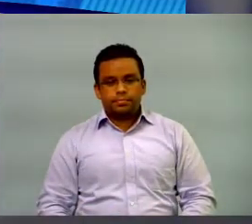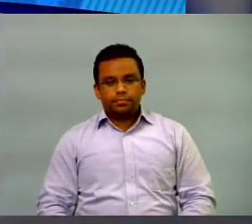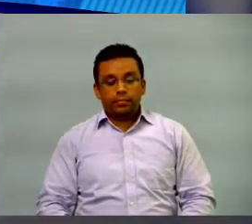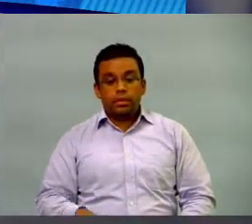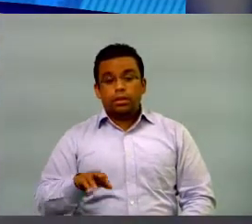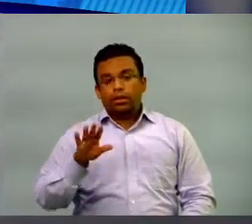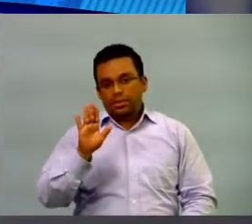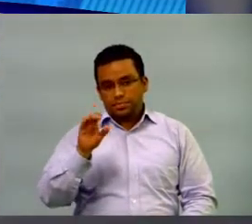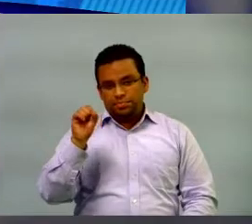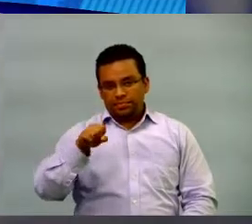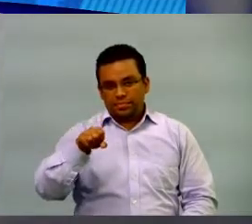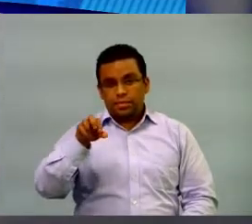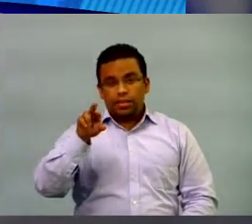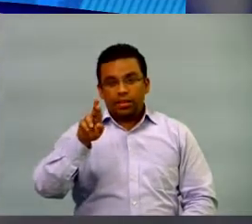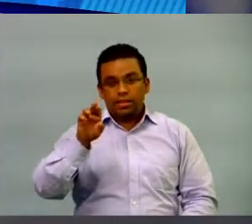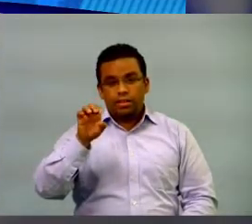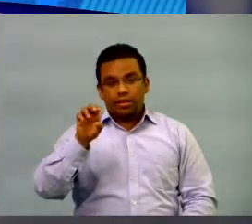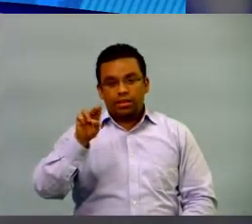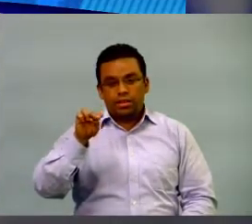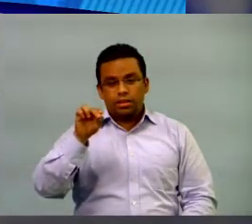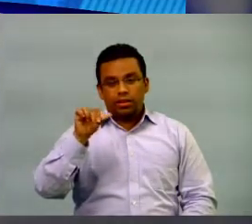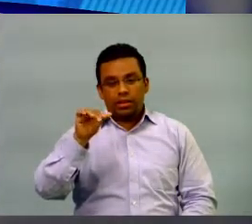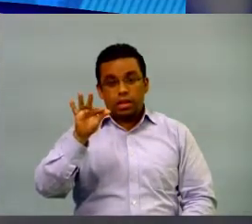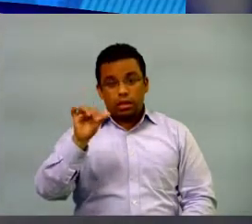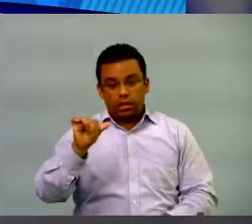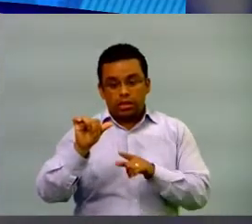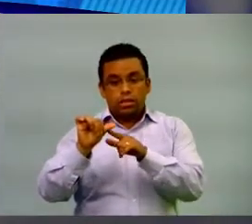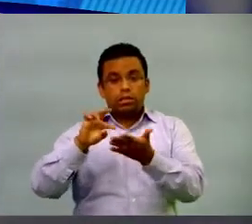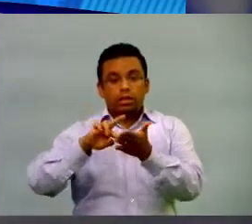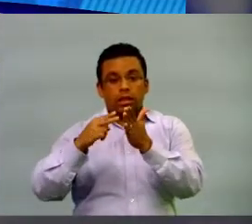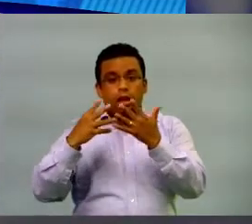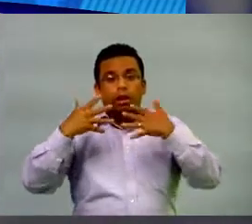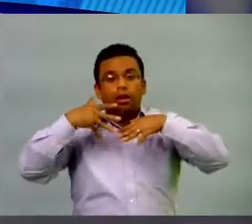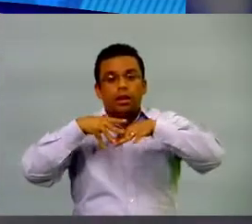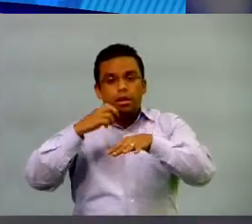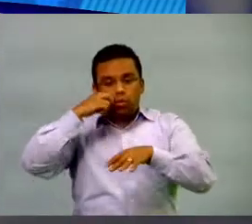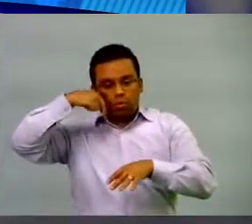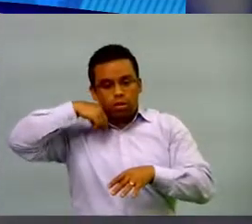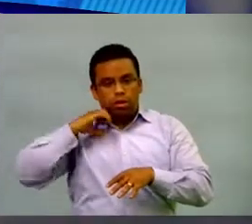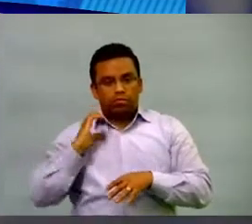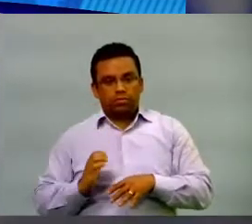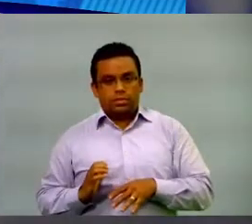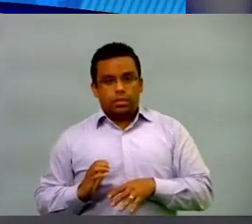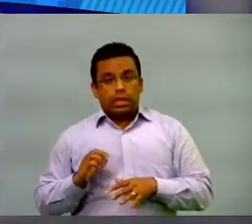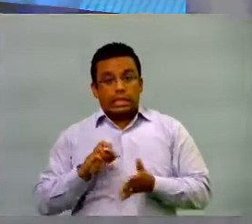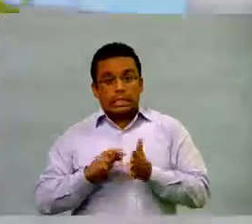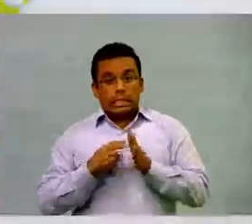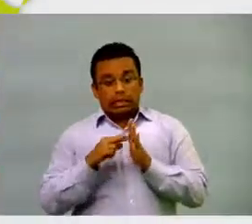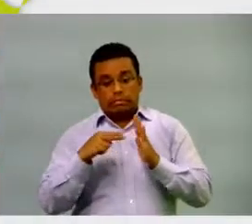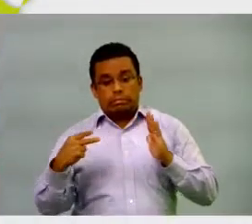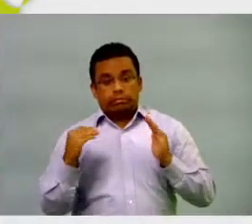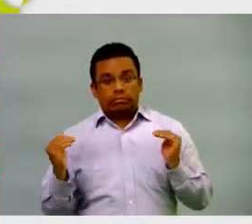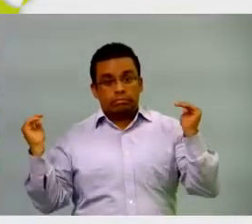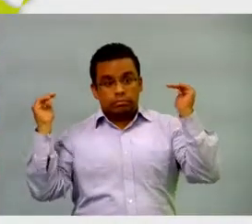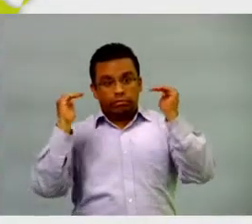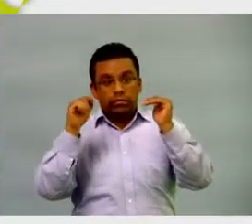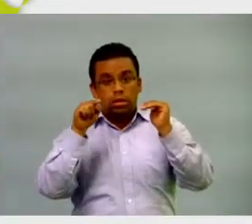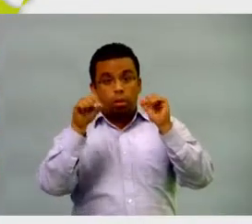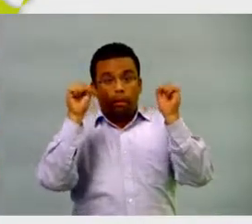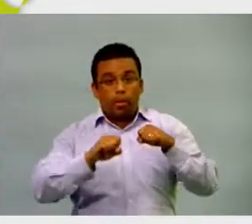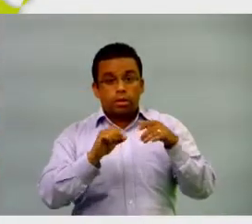Renata, como lo decían, entonces es ante todo una red humana y de tecnología avanzada que conecta y articula a los actores del